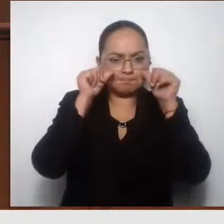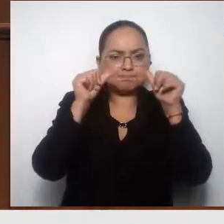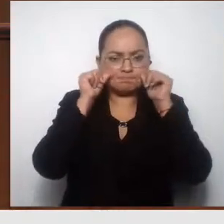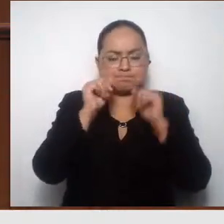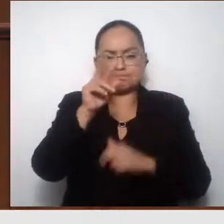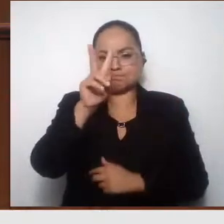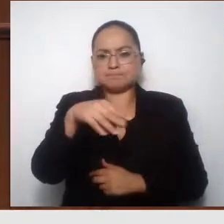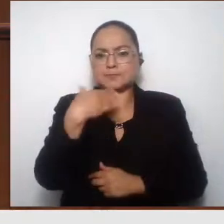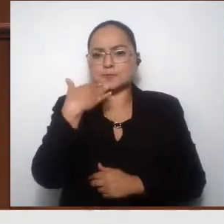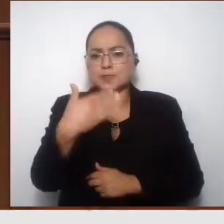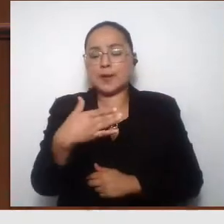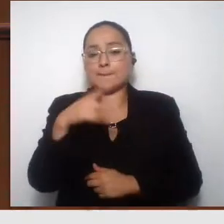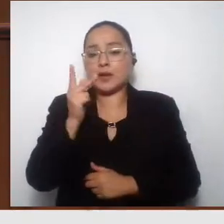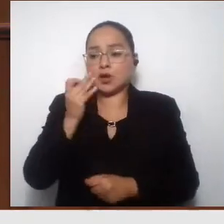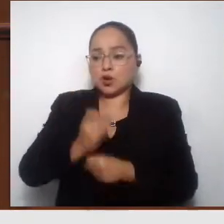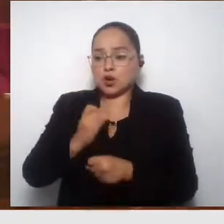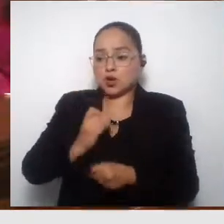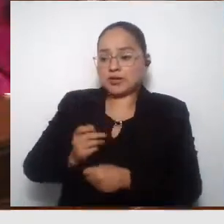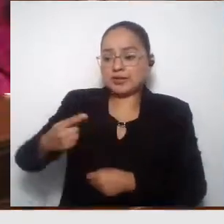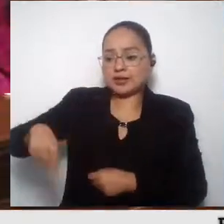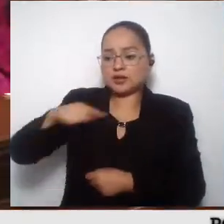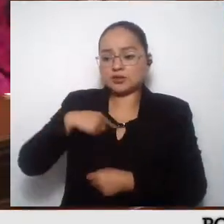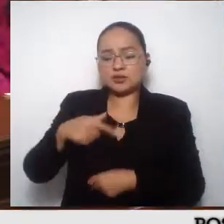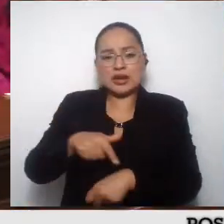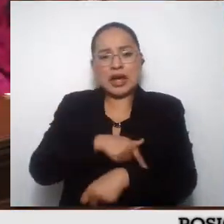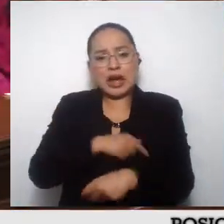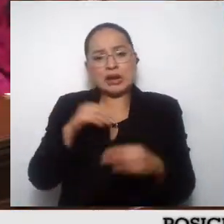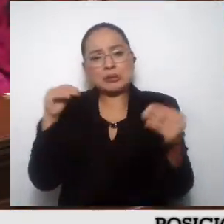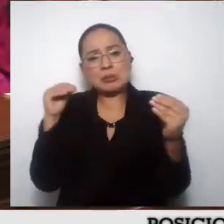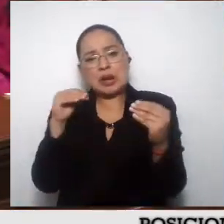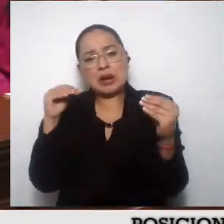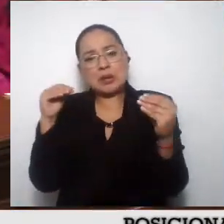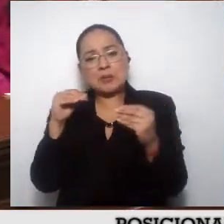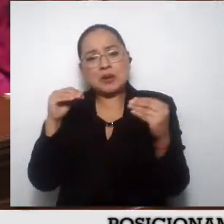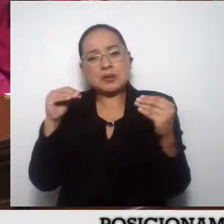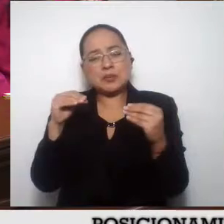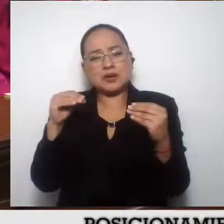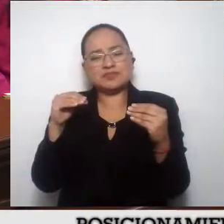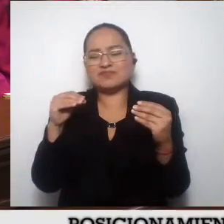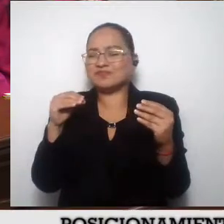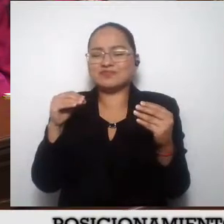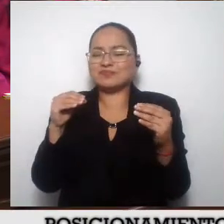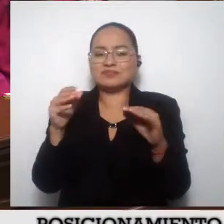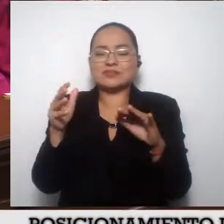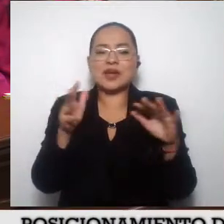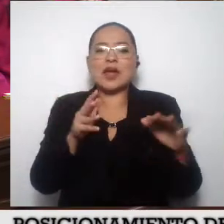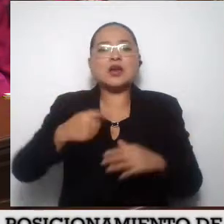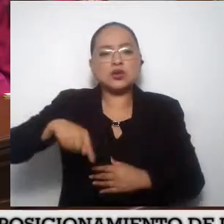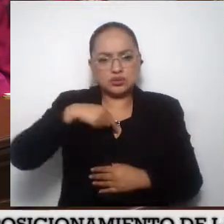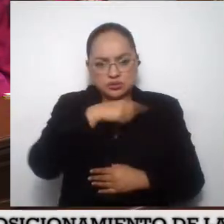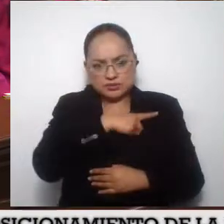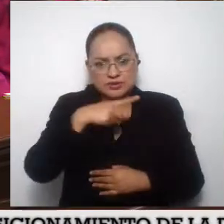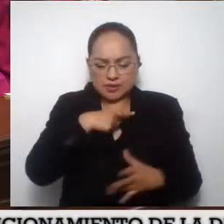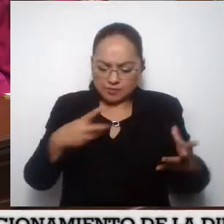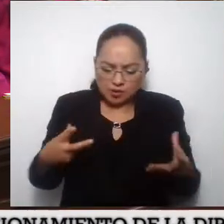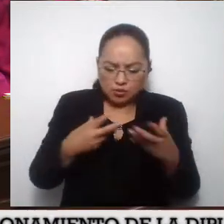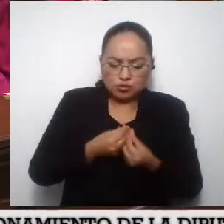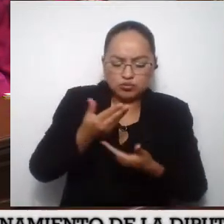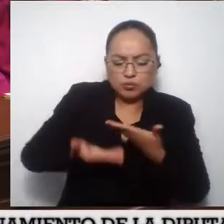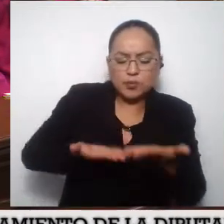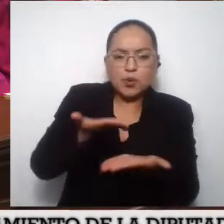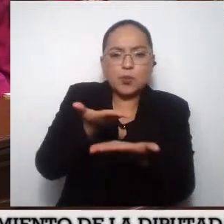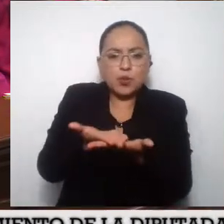de este debate que se ha extendido, de estos posicionamientos, deberíamos de sacar ese acuerdo que quien preside la